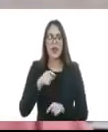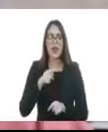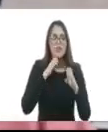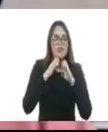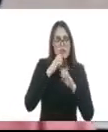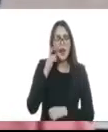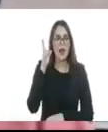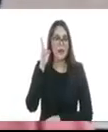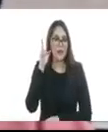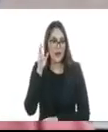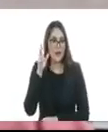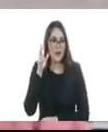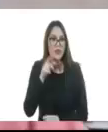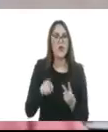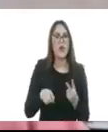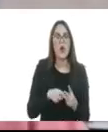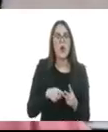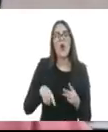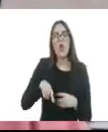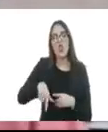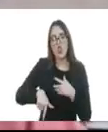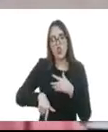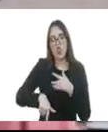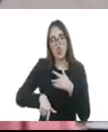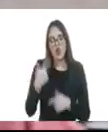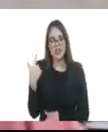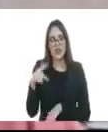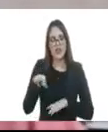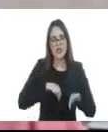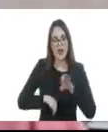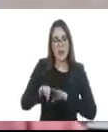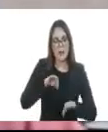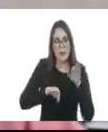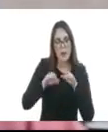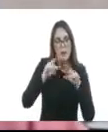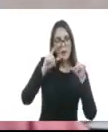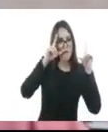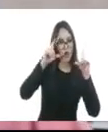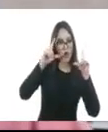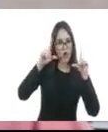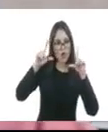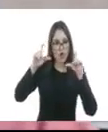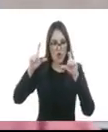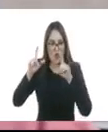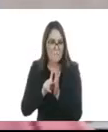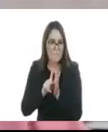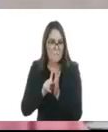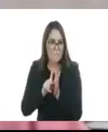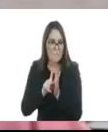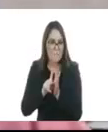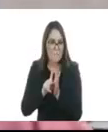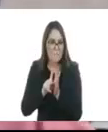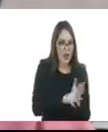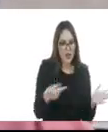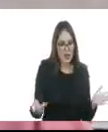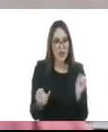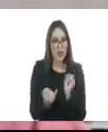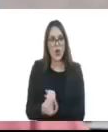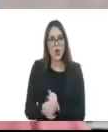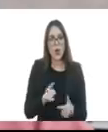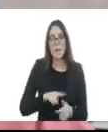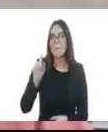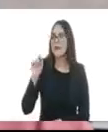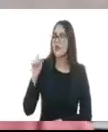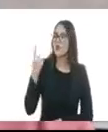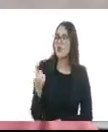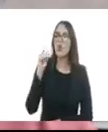de fotoperiodismo y 21 de reportaje visual. Estos trabajos provinieron